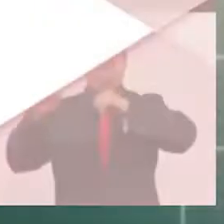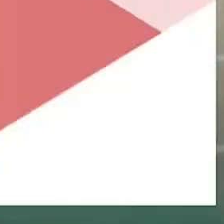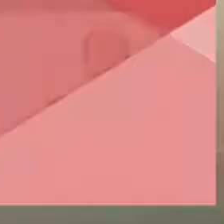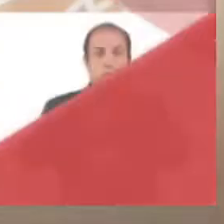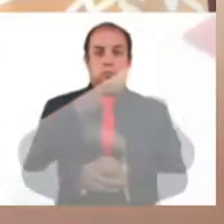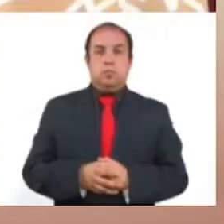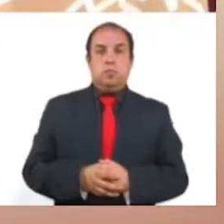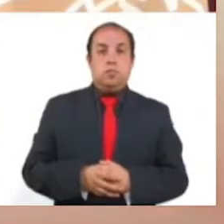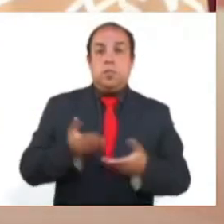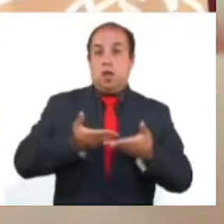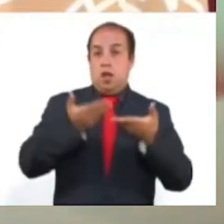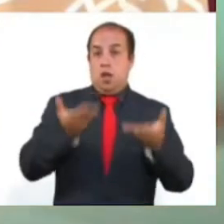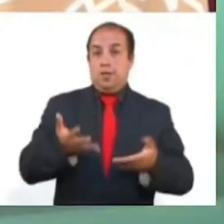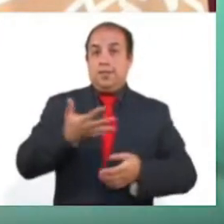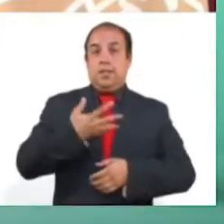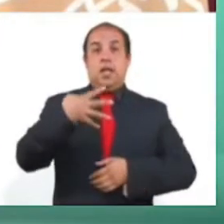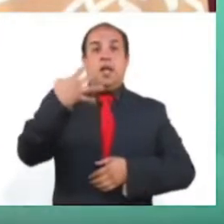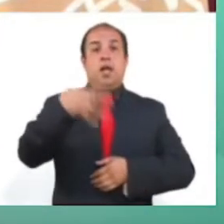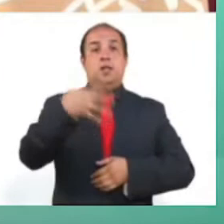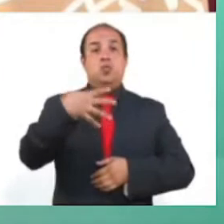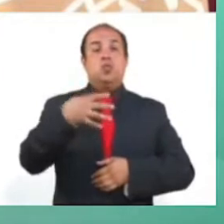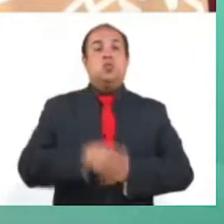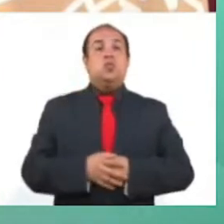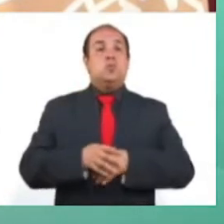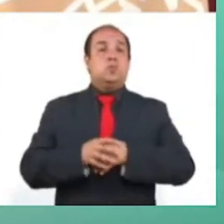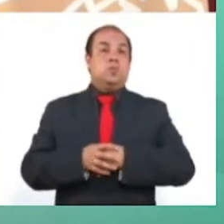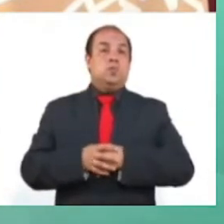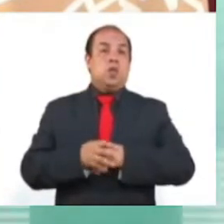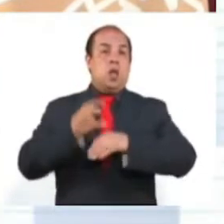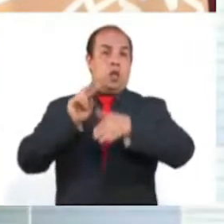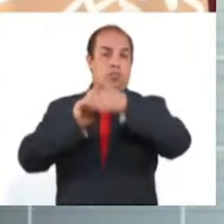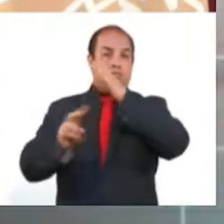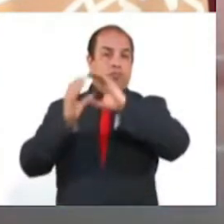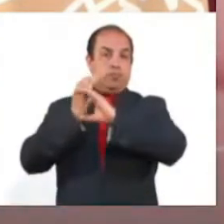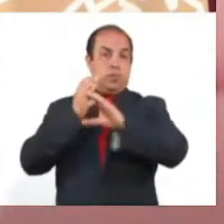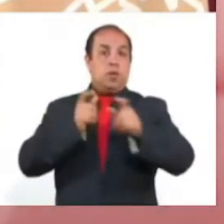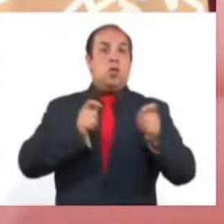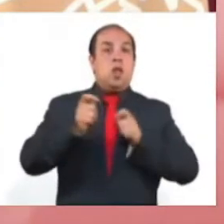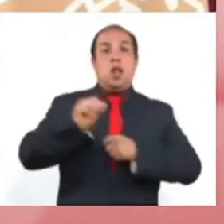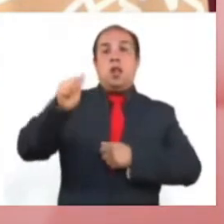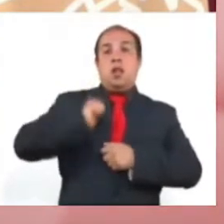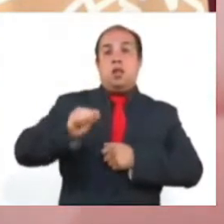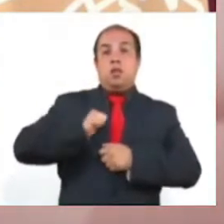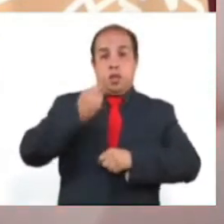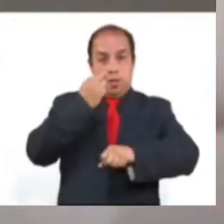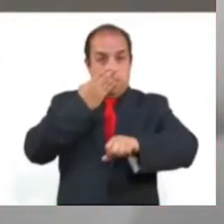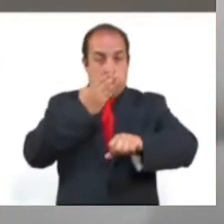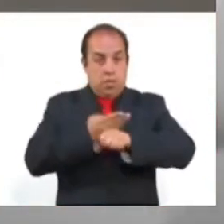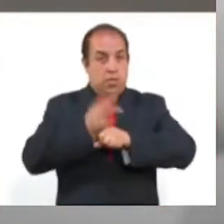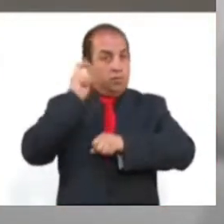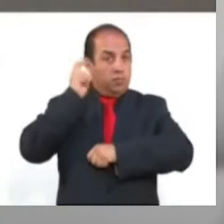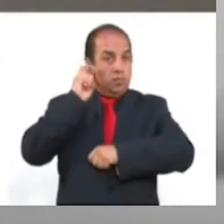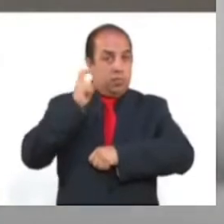especial Ahora hay 14 trolebuses que los opera los antiguos concesionarios de microbuses de Ermita